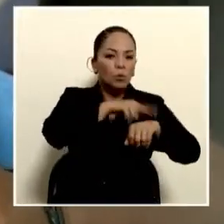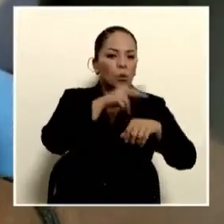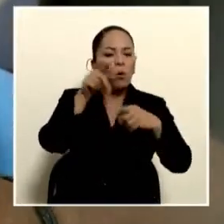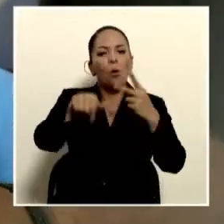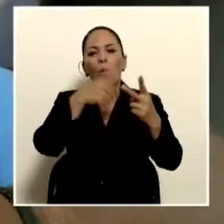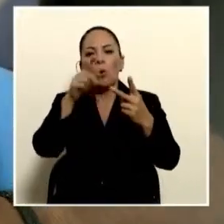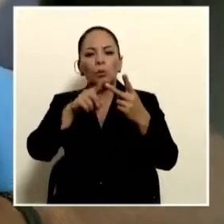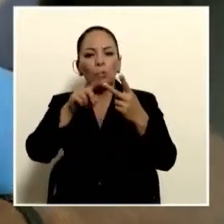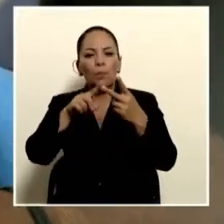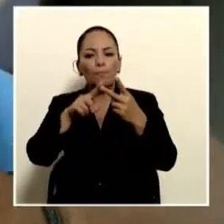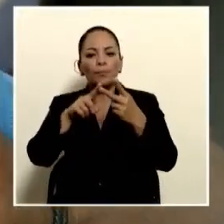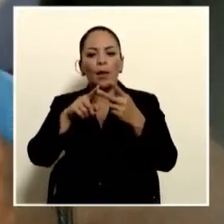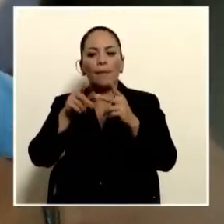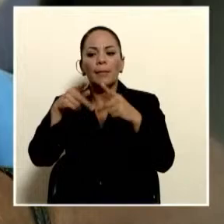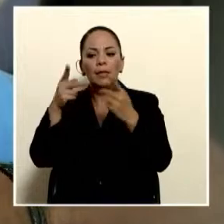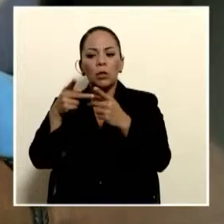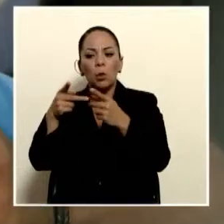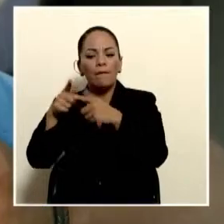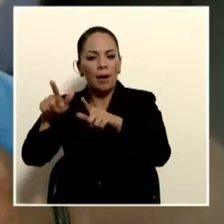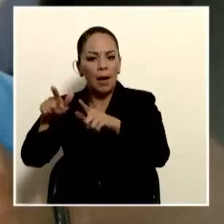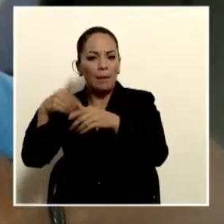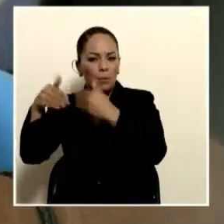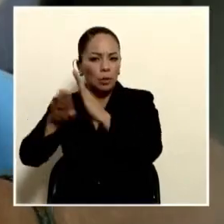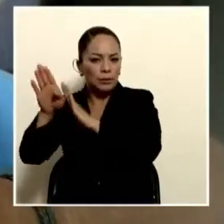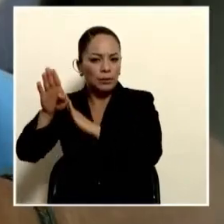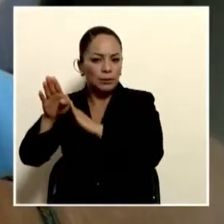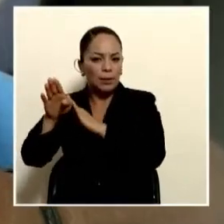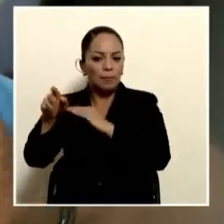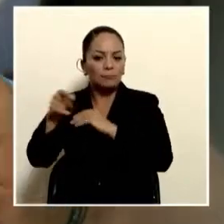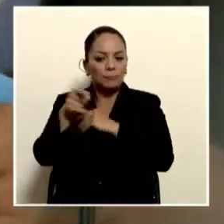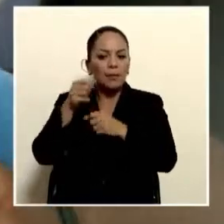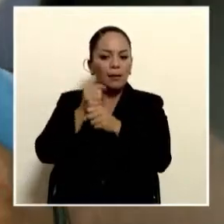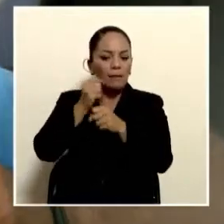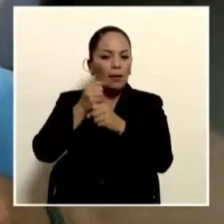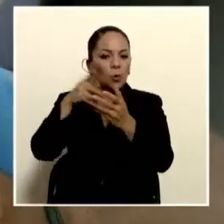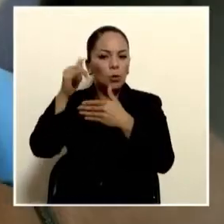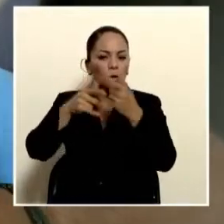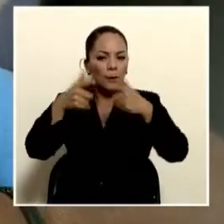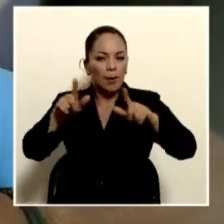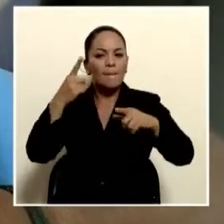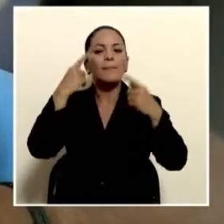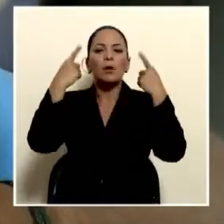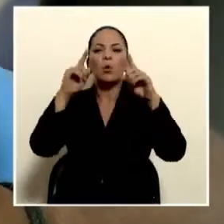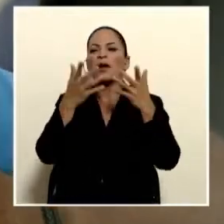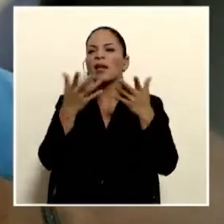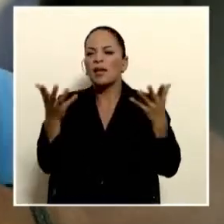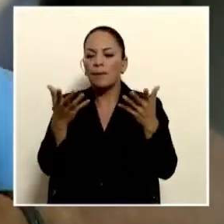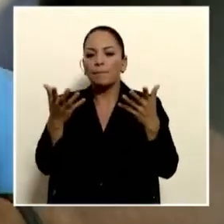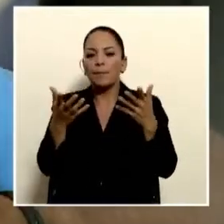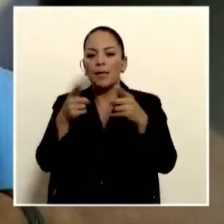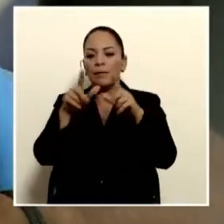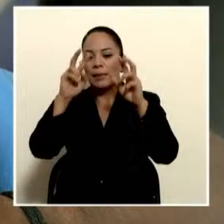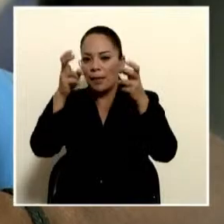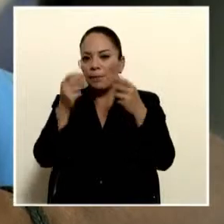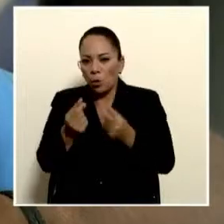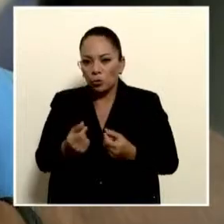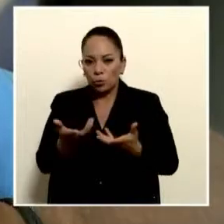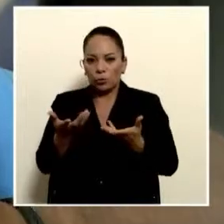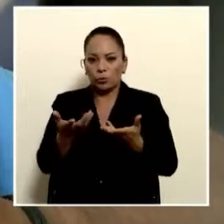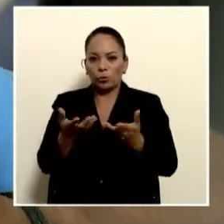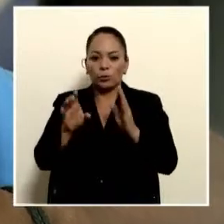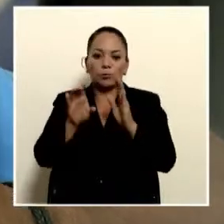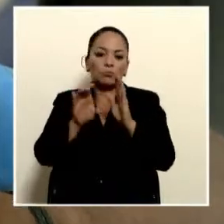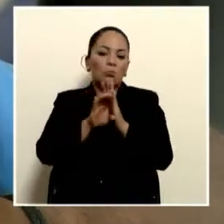de Liberal Progresista, que están trabajando sobre un proyecto de ley en ese sentido de liberar costos, sobre todo en temas de salud como